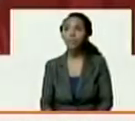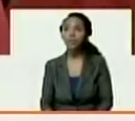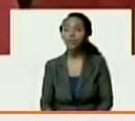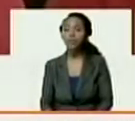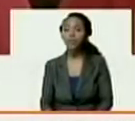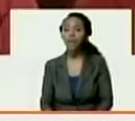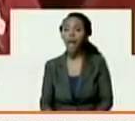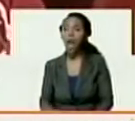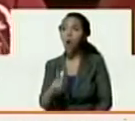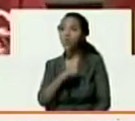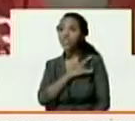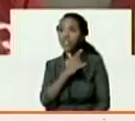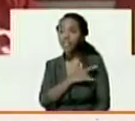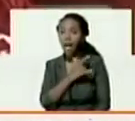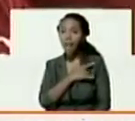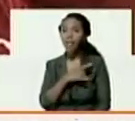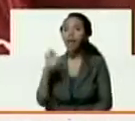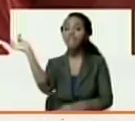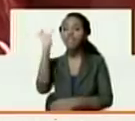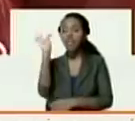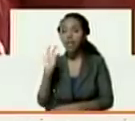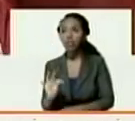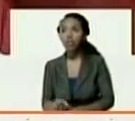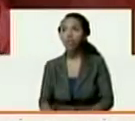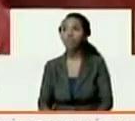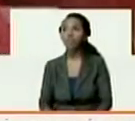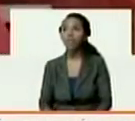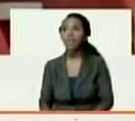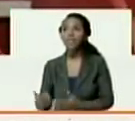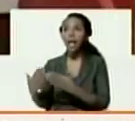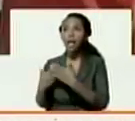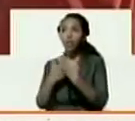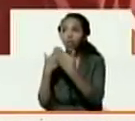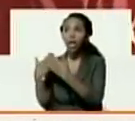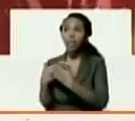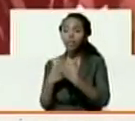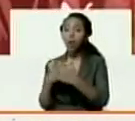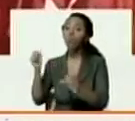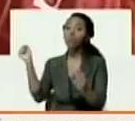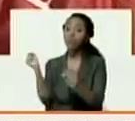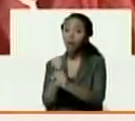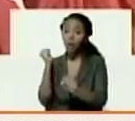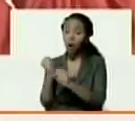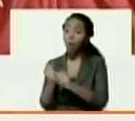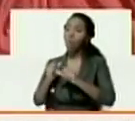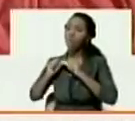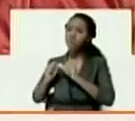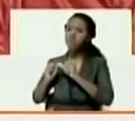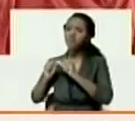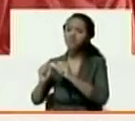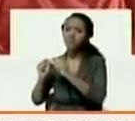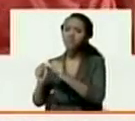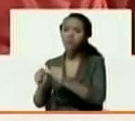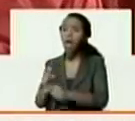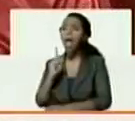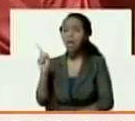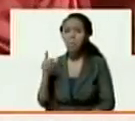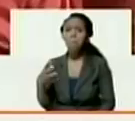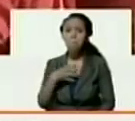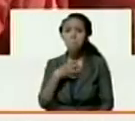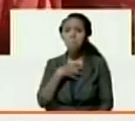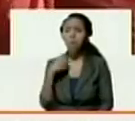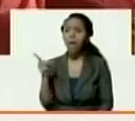En las universidades con la Federación de Estudiantes. Es un trabajo continuo. Ahora, ellos pueden, ahí